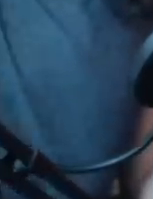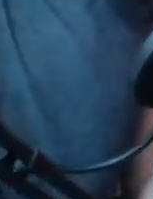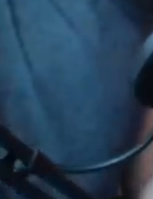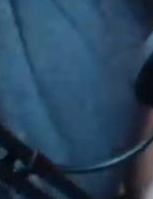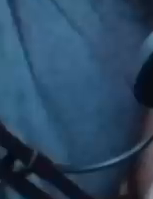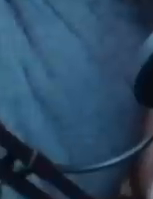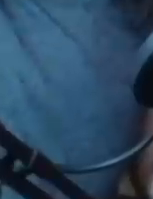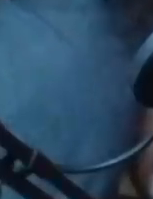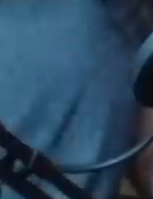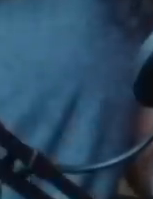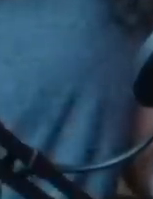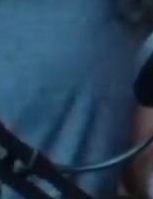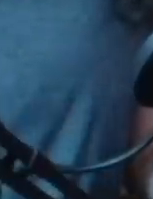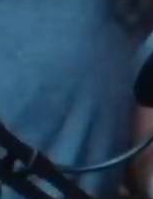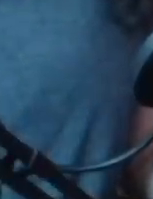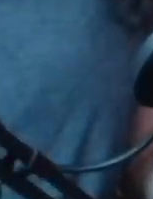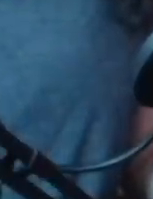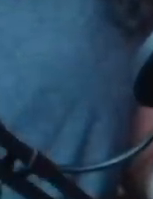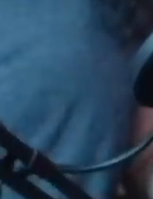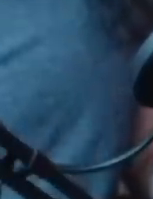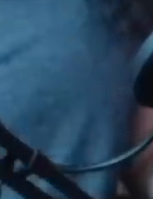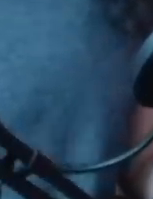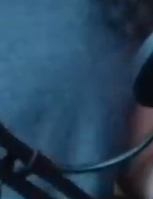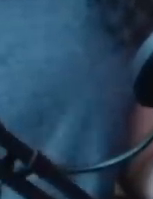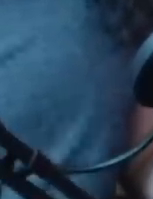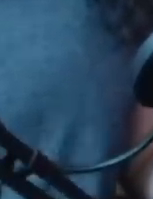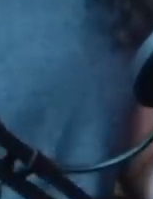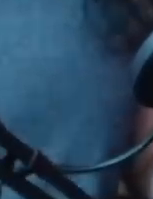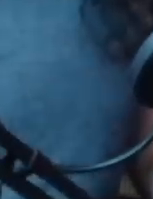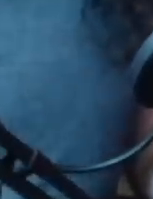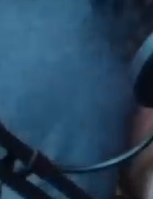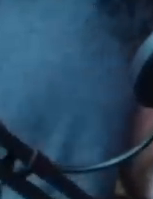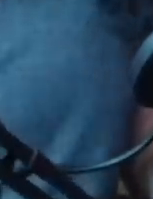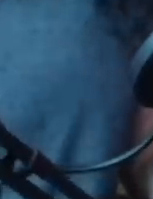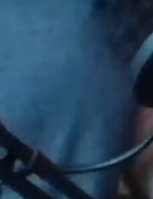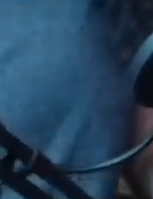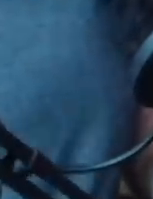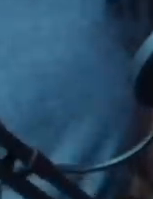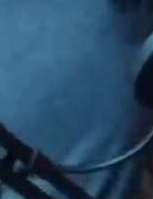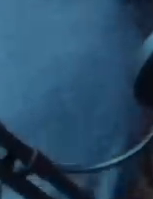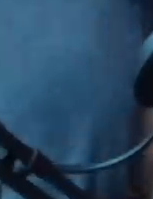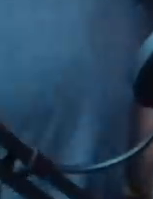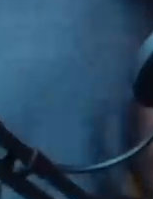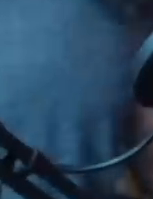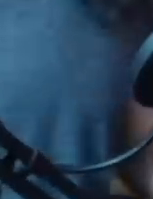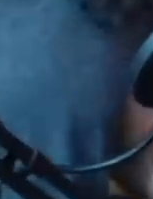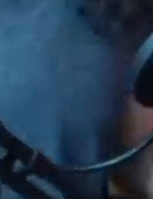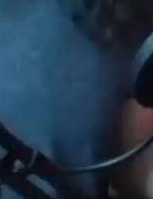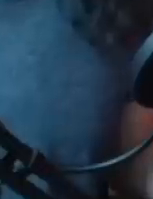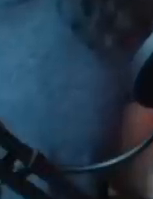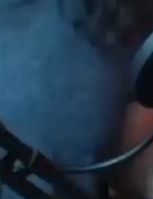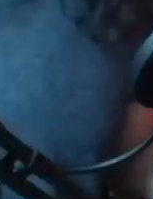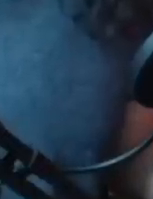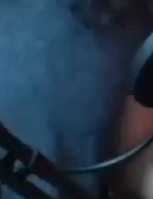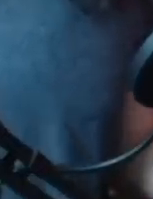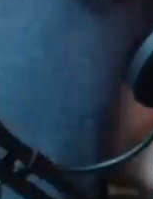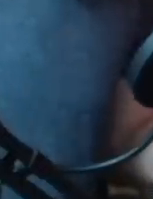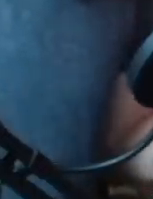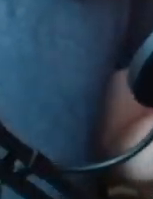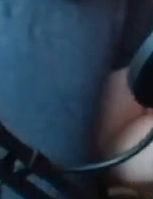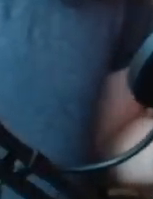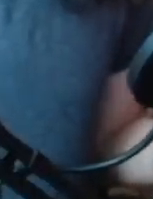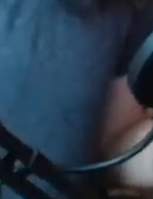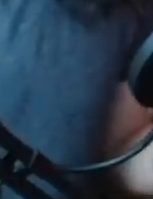escala Corea Este ahí el fentanilo ahí le daban marca k-pop y vámonos para México compa